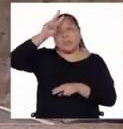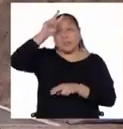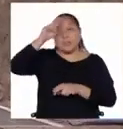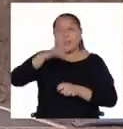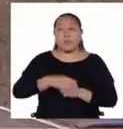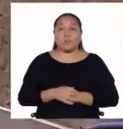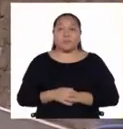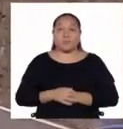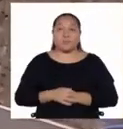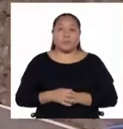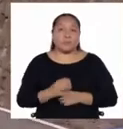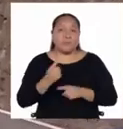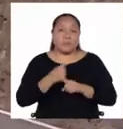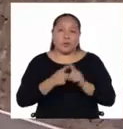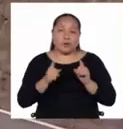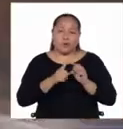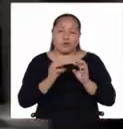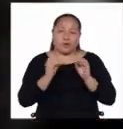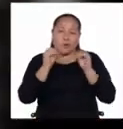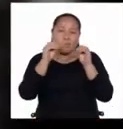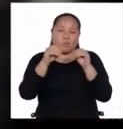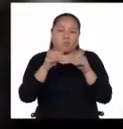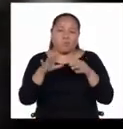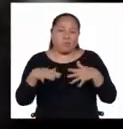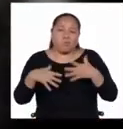esto no ocurrió.